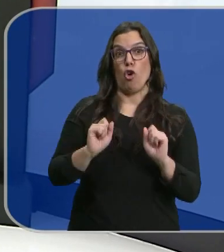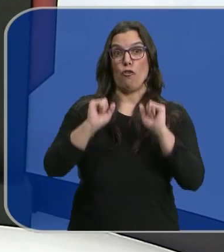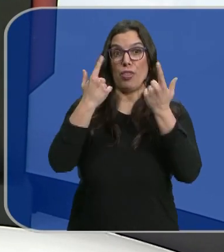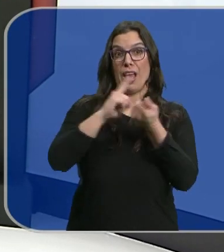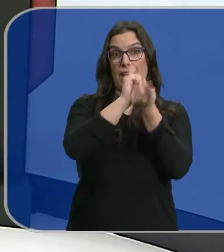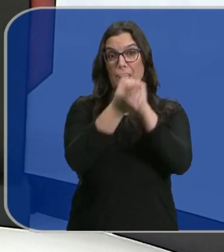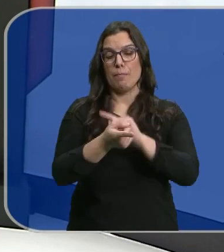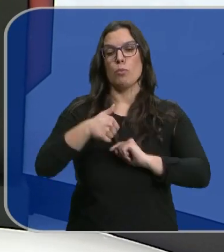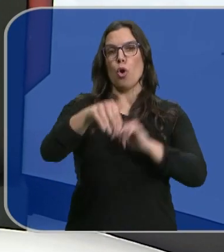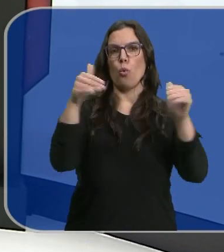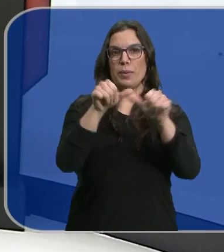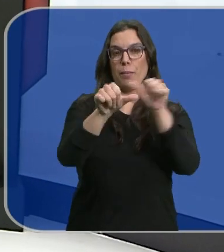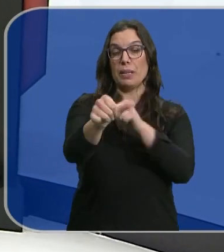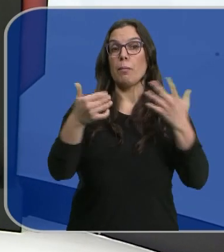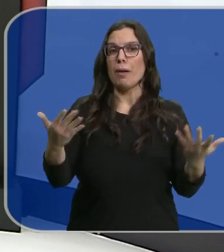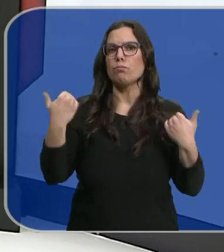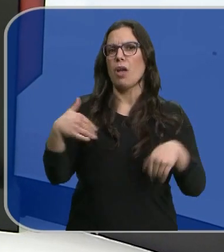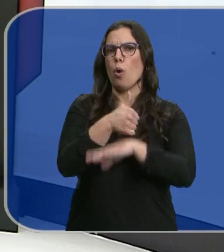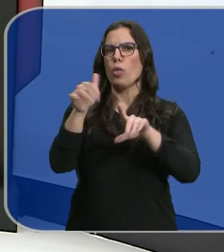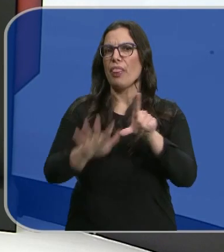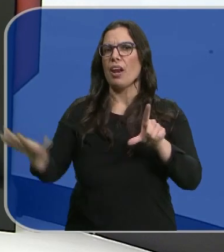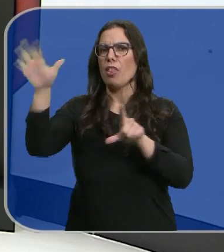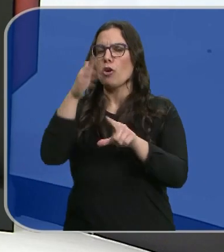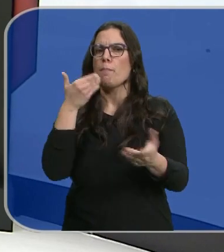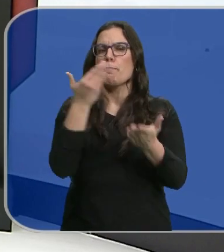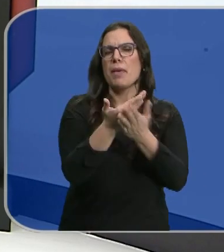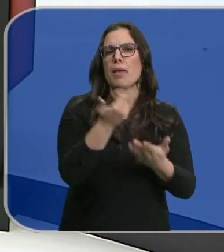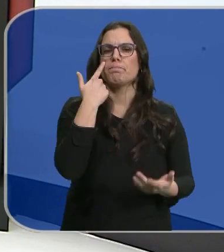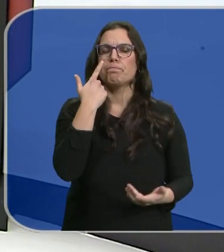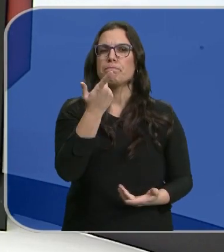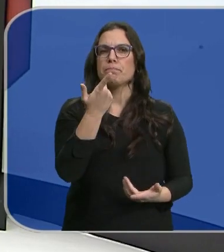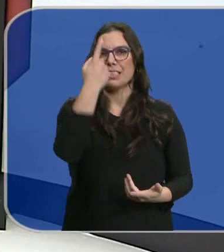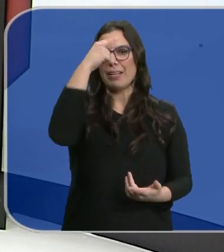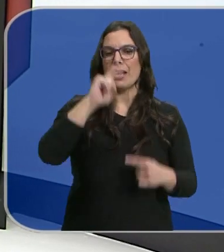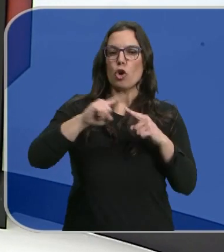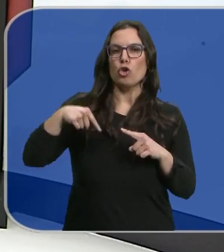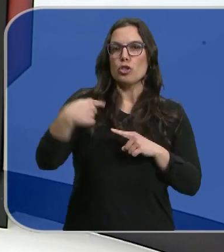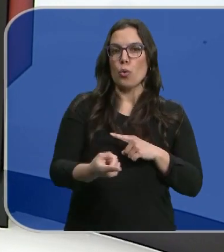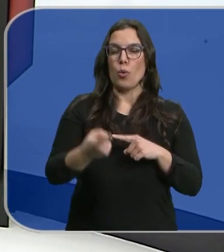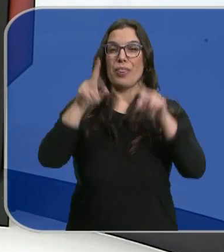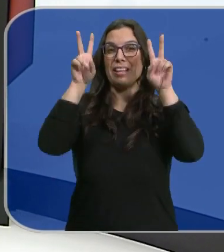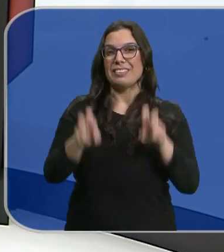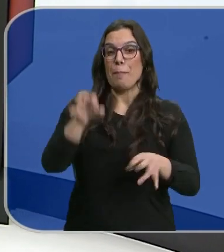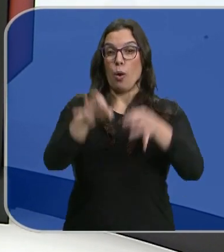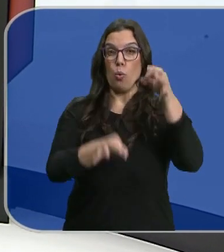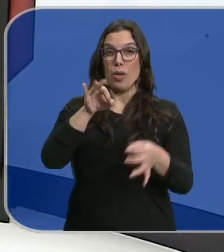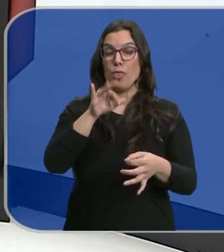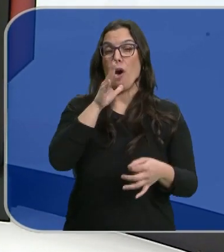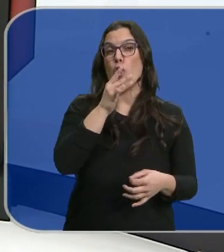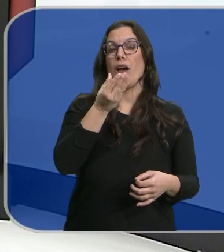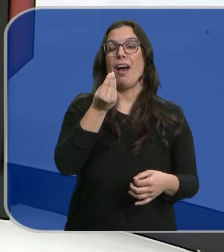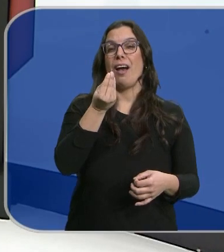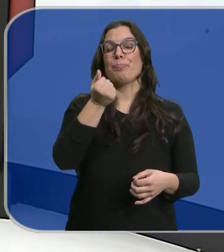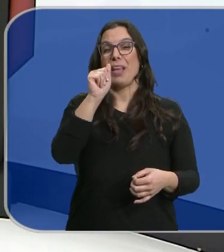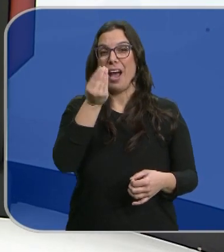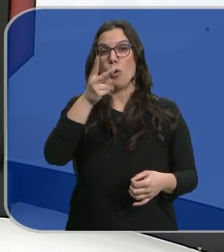jueves, pero la Audiencia Nacional ya se ha interesado por los efectos que puede tener en las penas del caso Aquamed, pendiente de